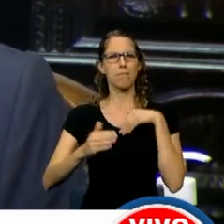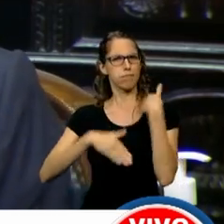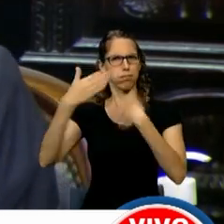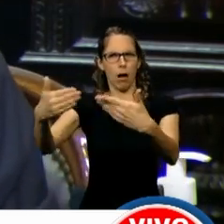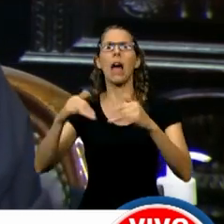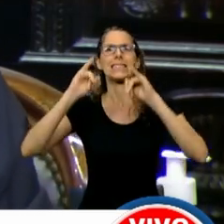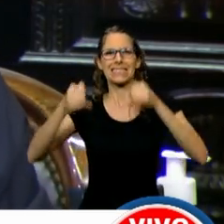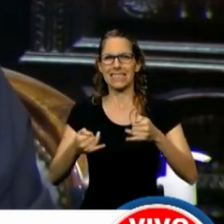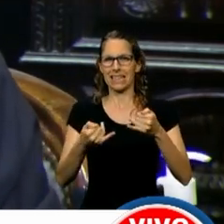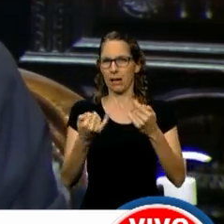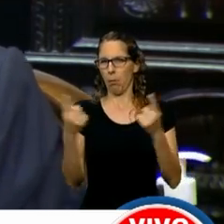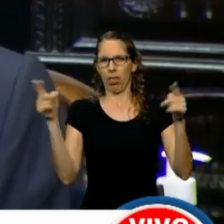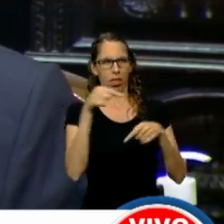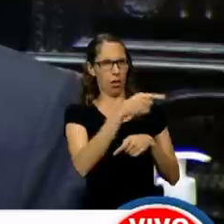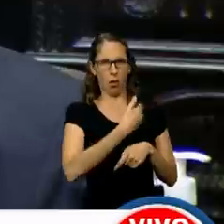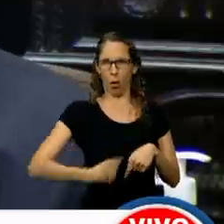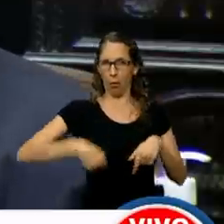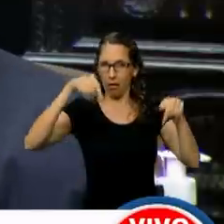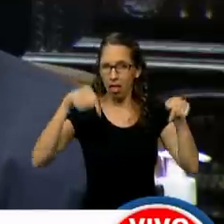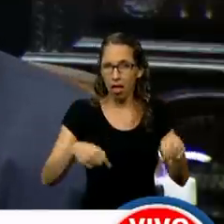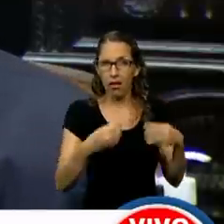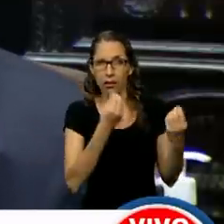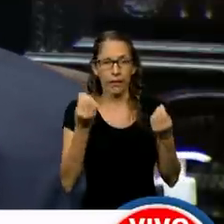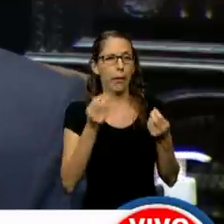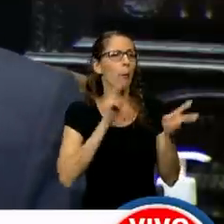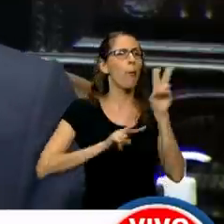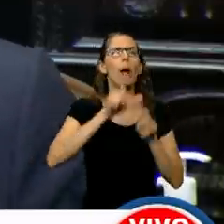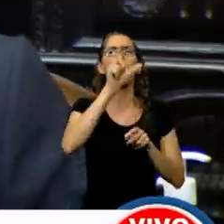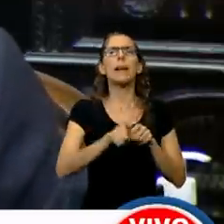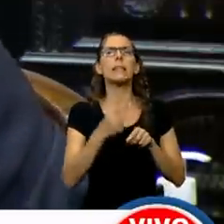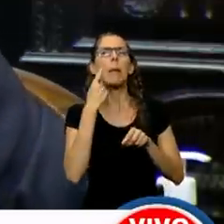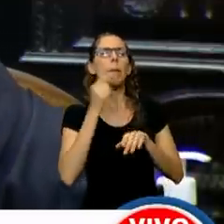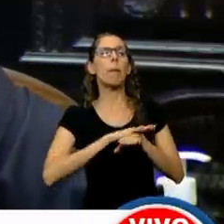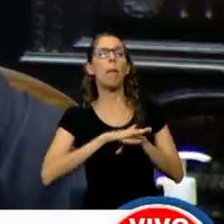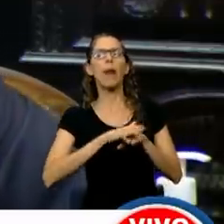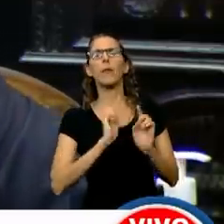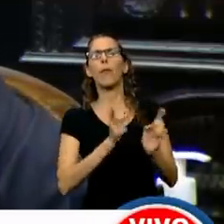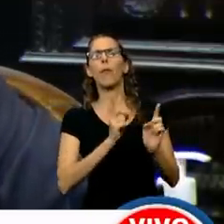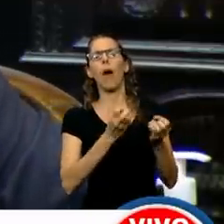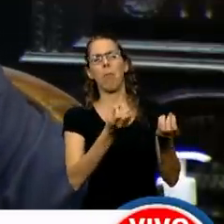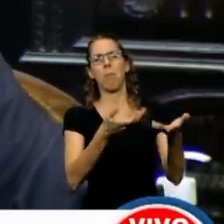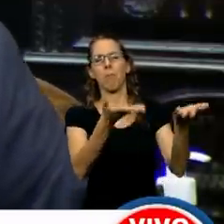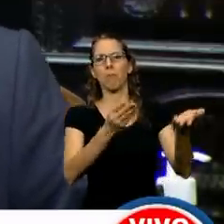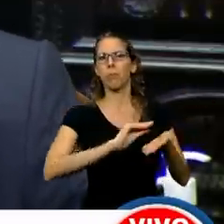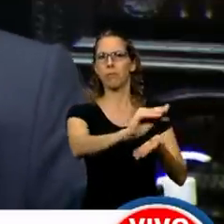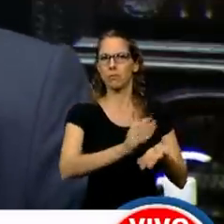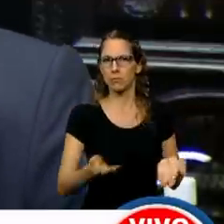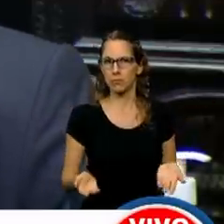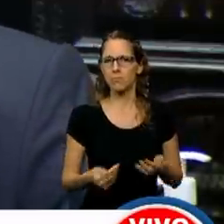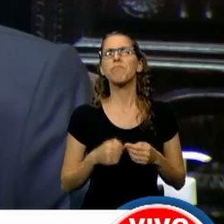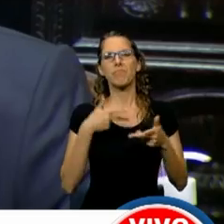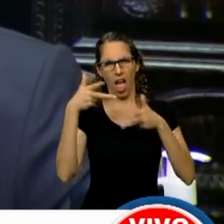como hace este gobierno que sigue porfiando en la supervivencia del estancamiento ahora hablemos de este presupuesto